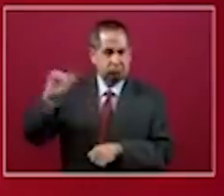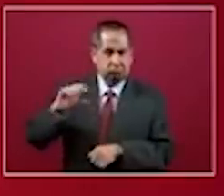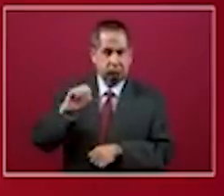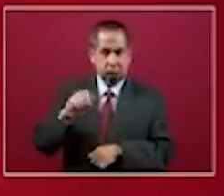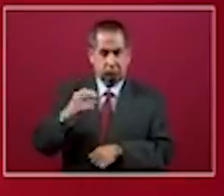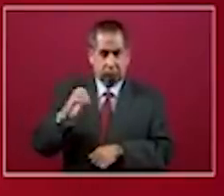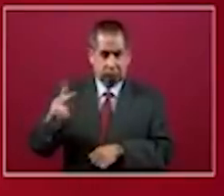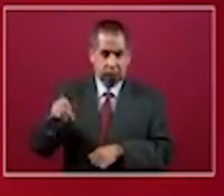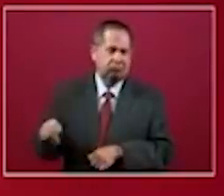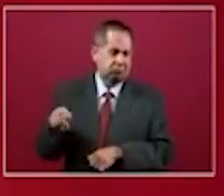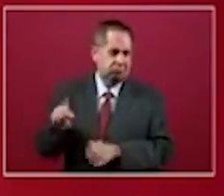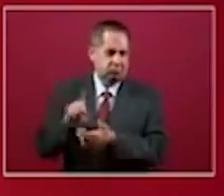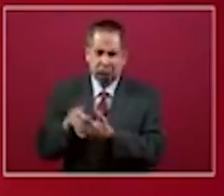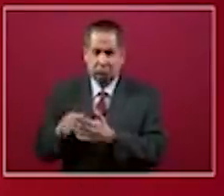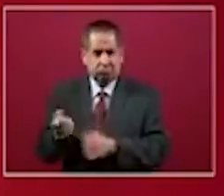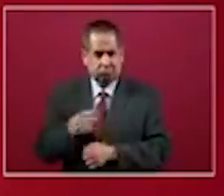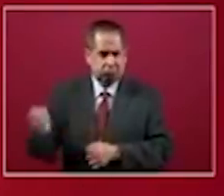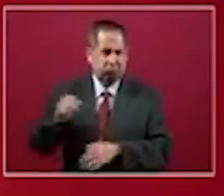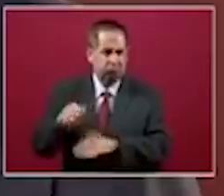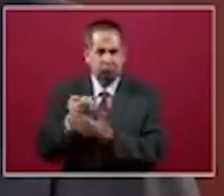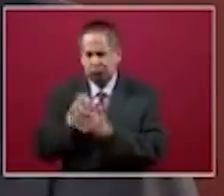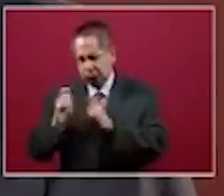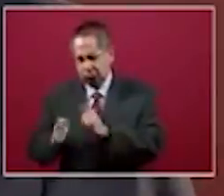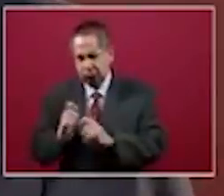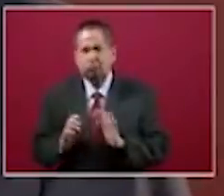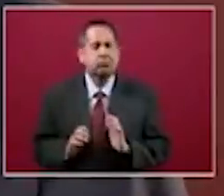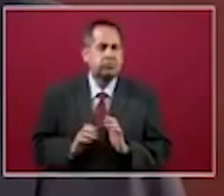profesionales de la economía, muy buenos,